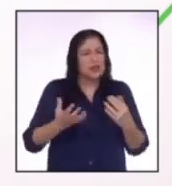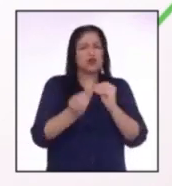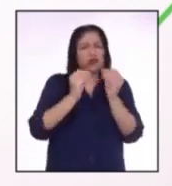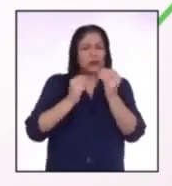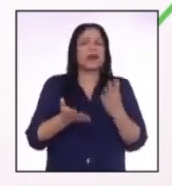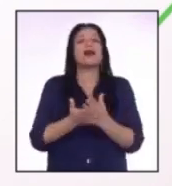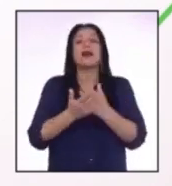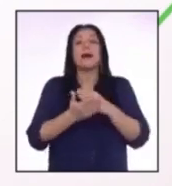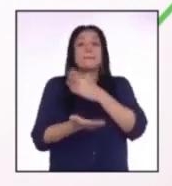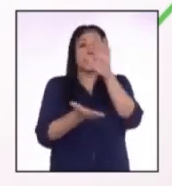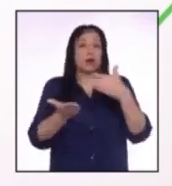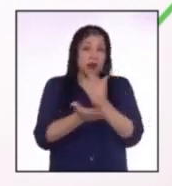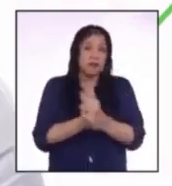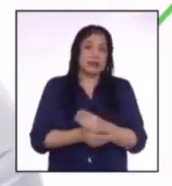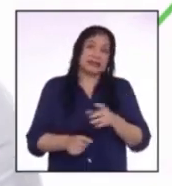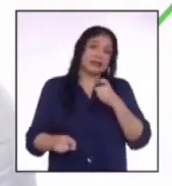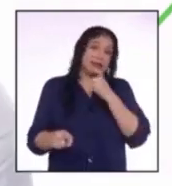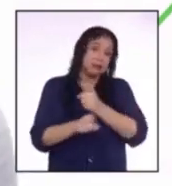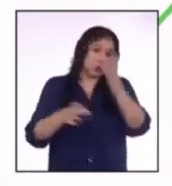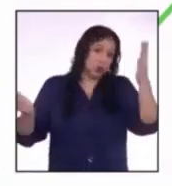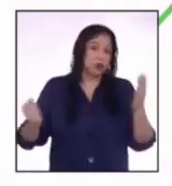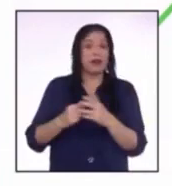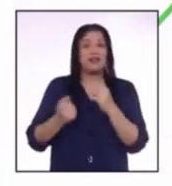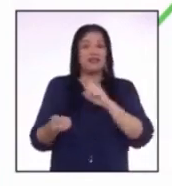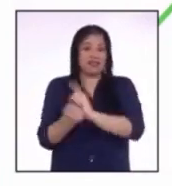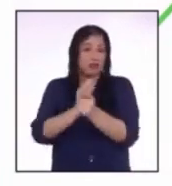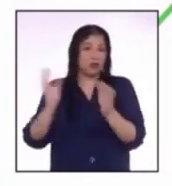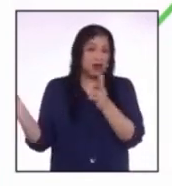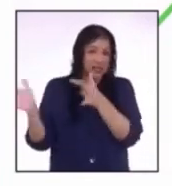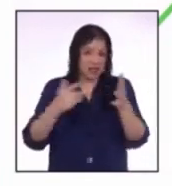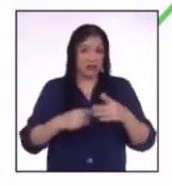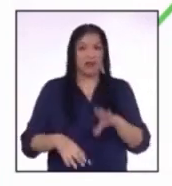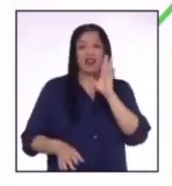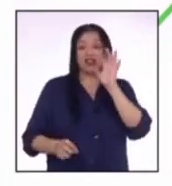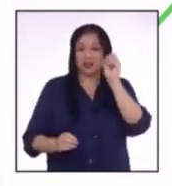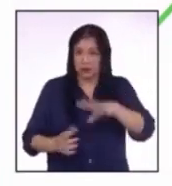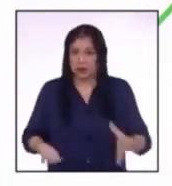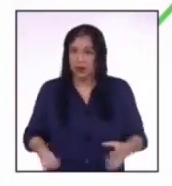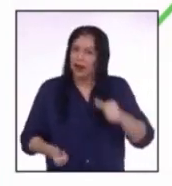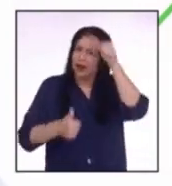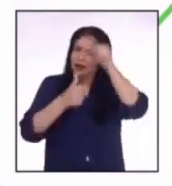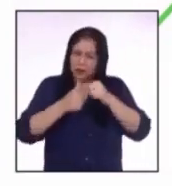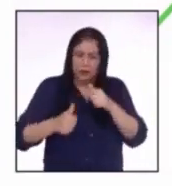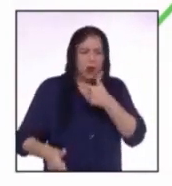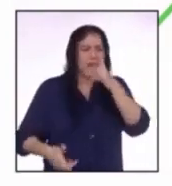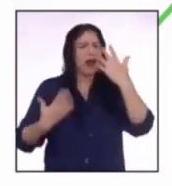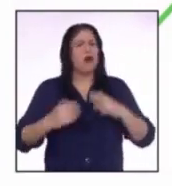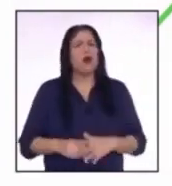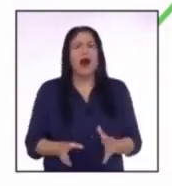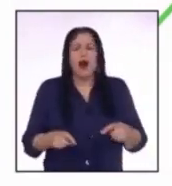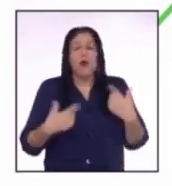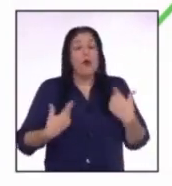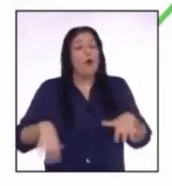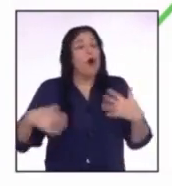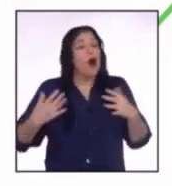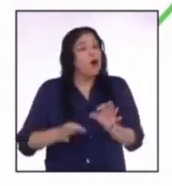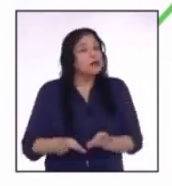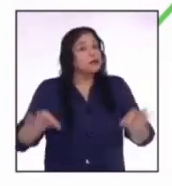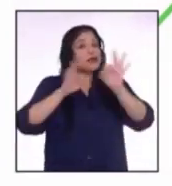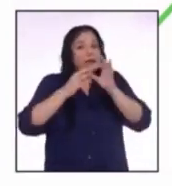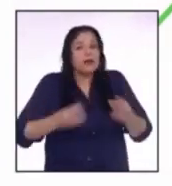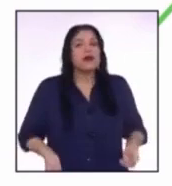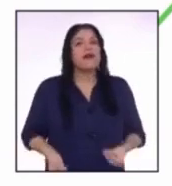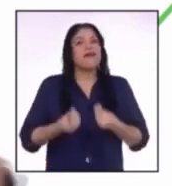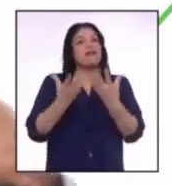o la contaminación recordemos que el agua es un elemento sagrado porque es proveedor de vida y